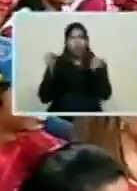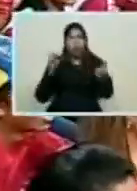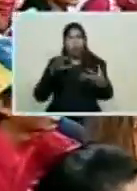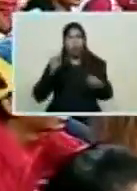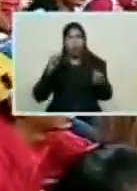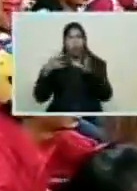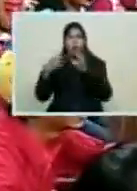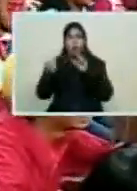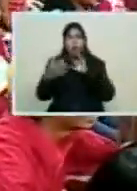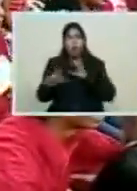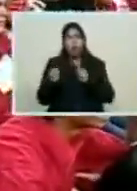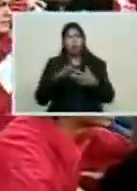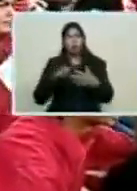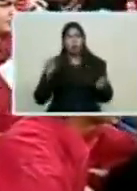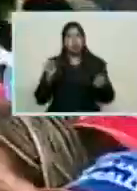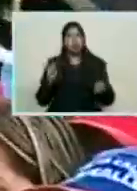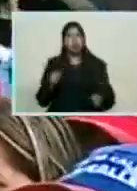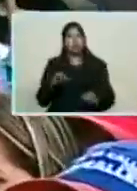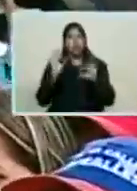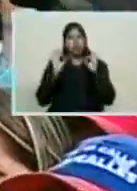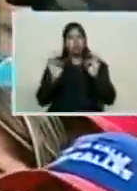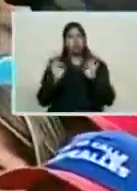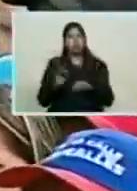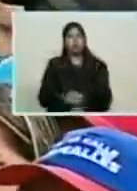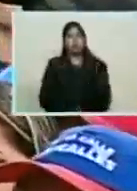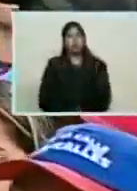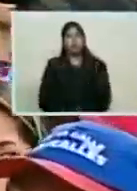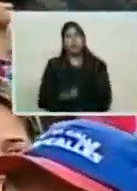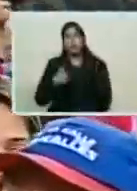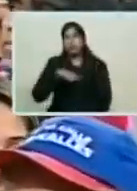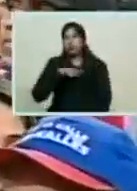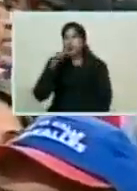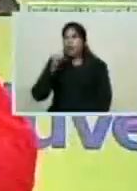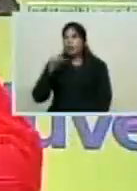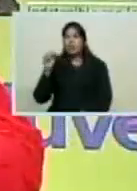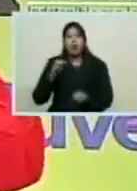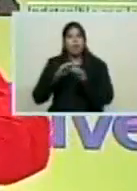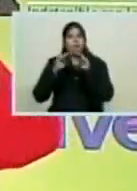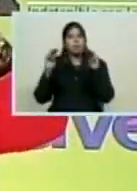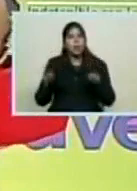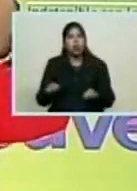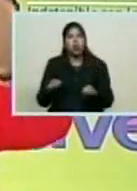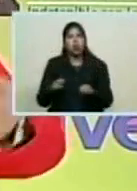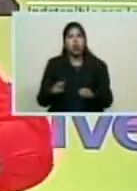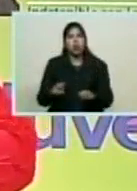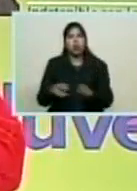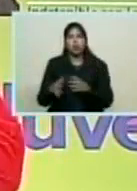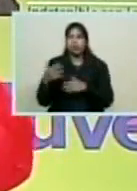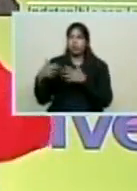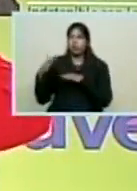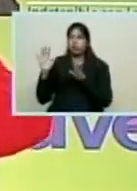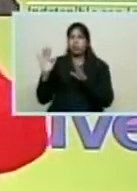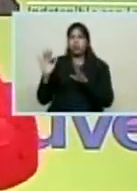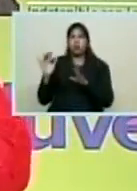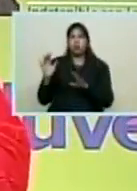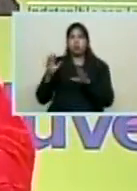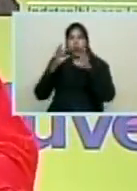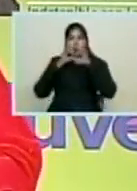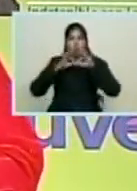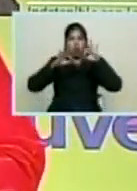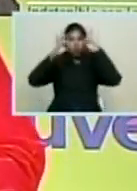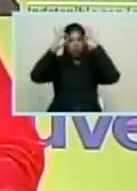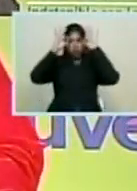una concepción pedagógica y metodológica que nos viene de la raíz primaria, Simón